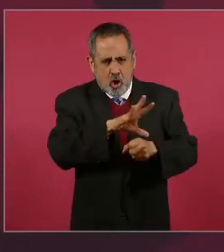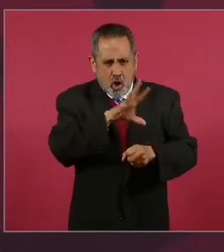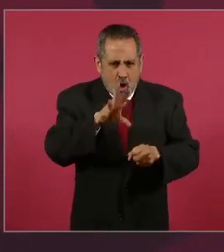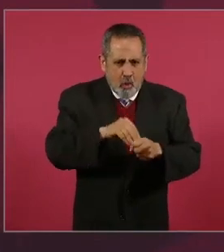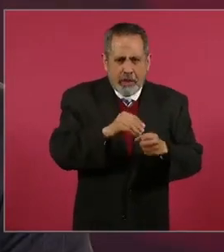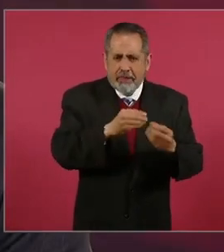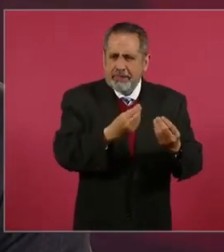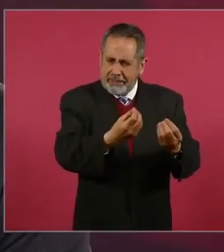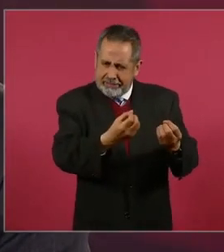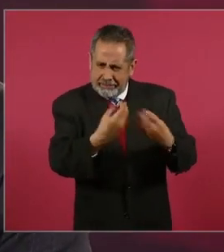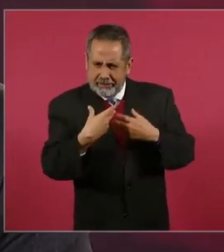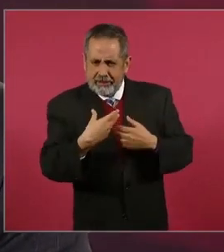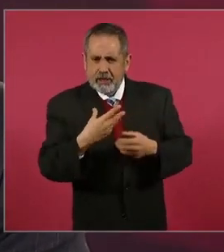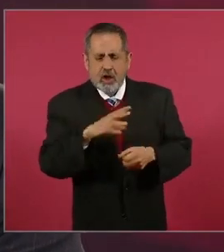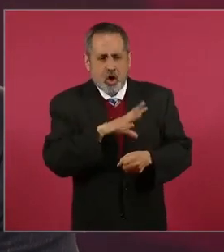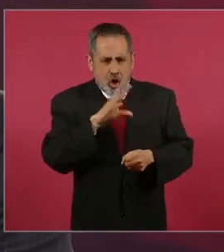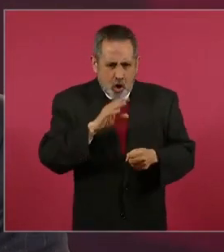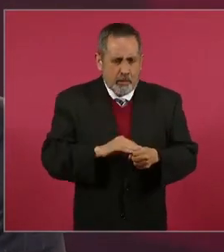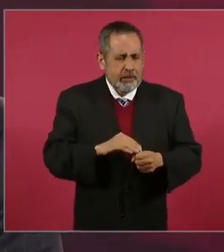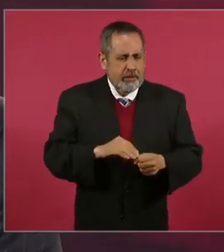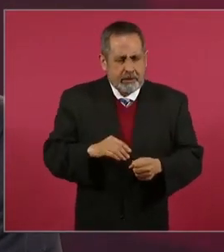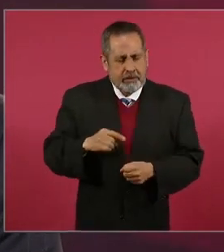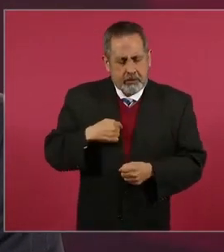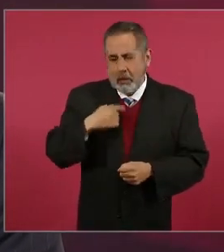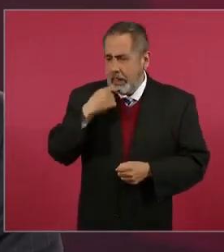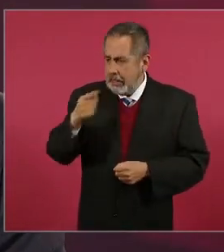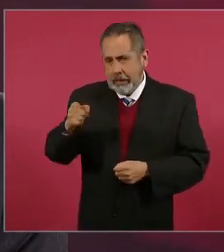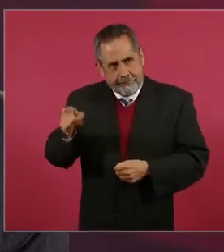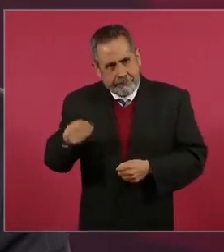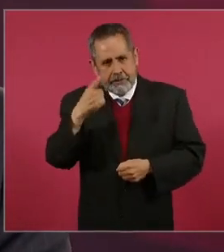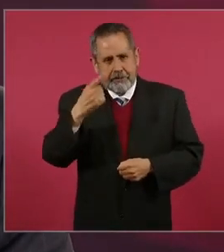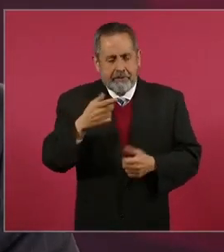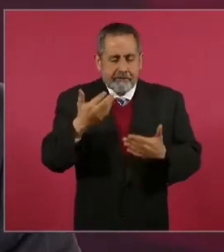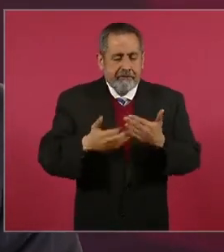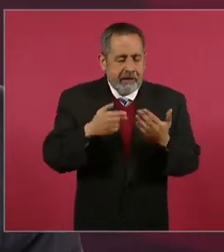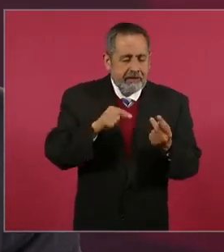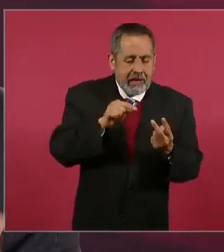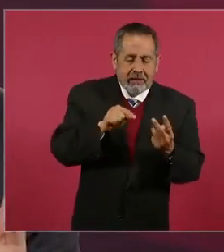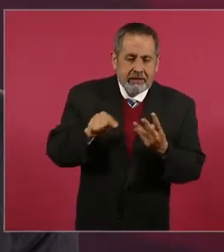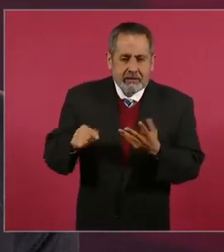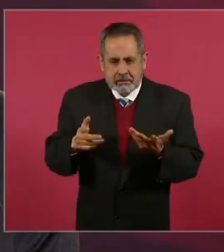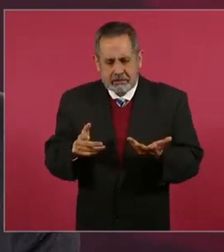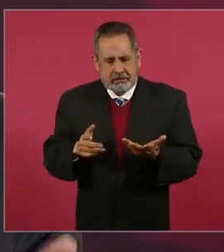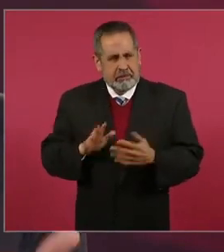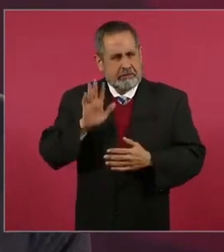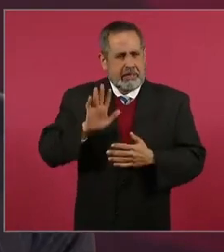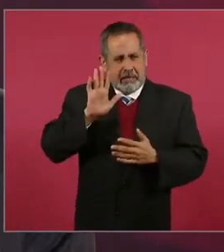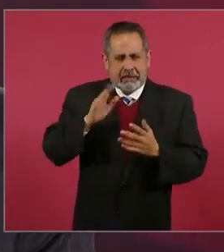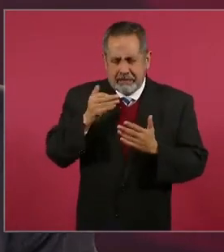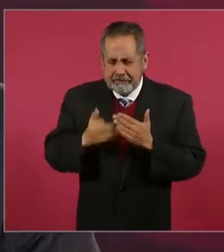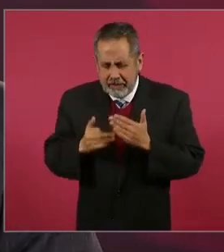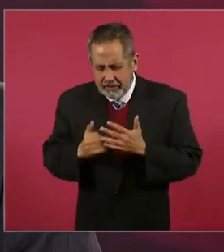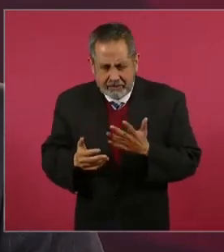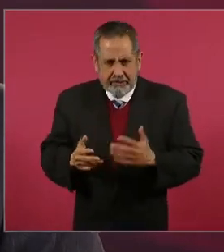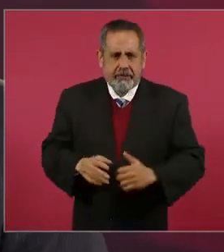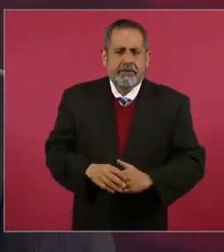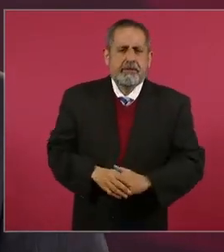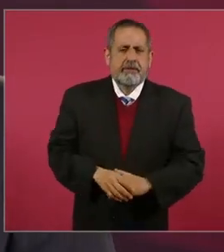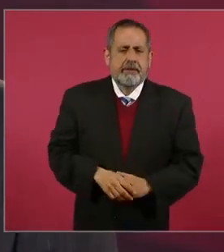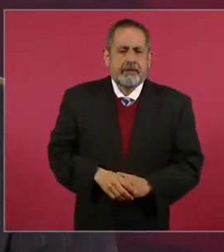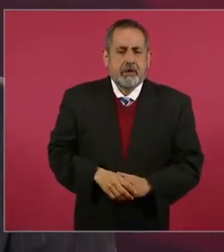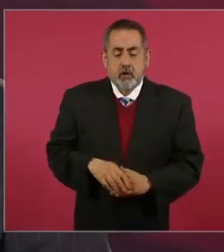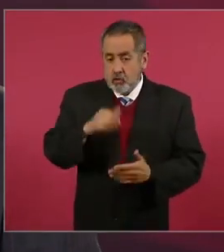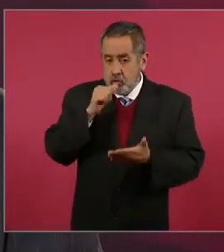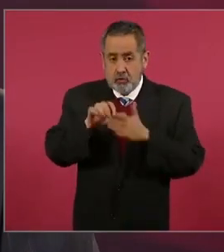que nos envíen las que hacen falta o que supuestamente hacen falta.